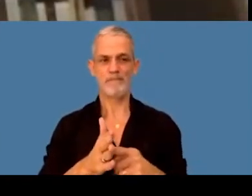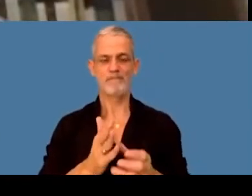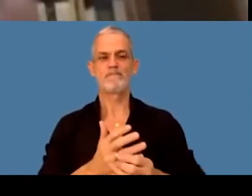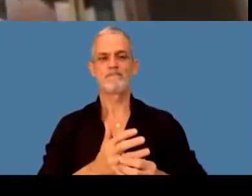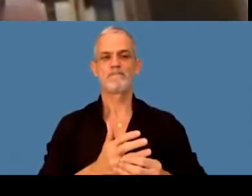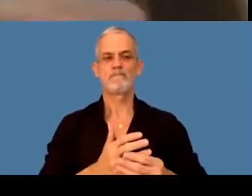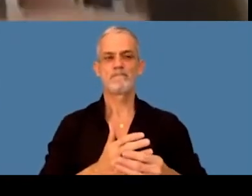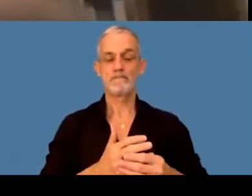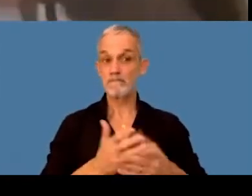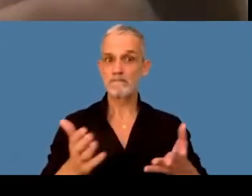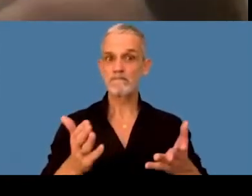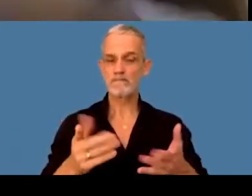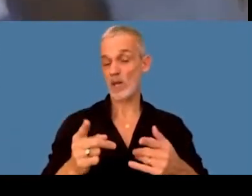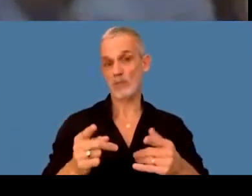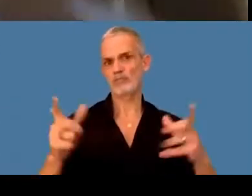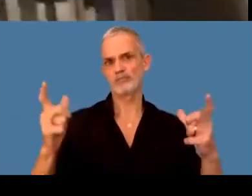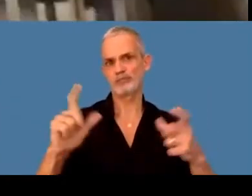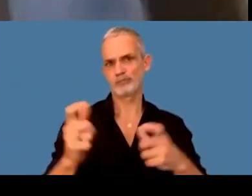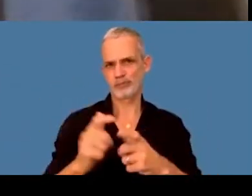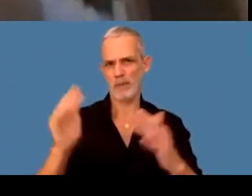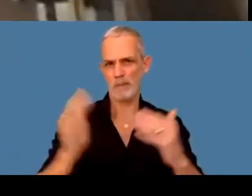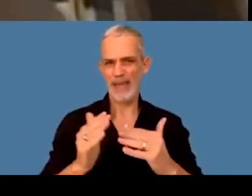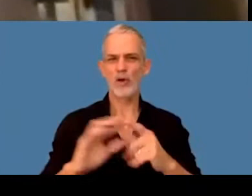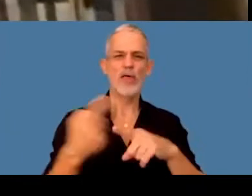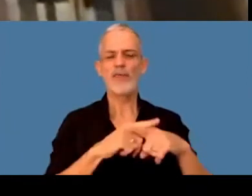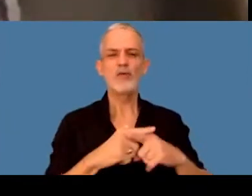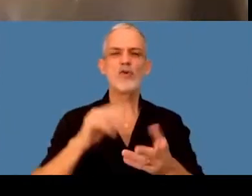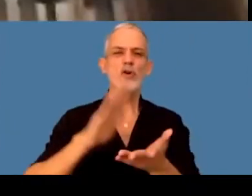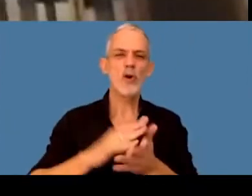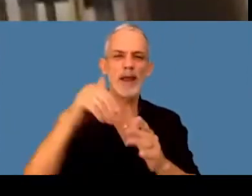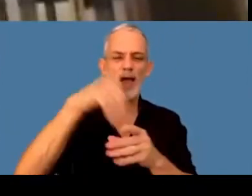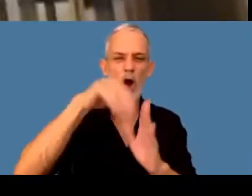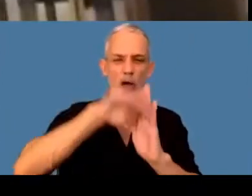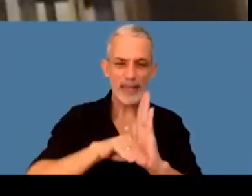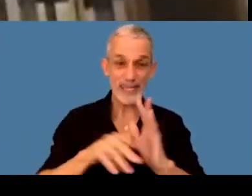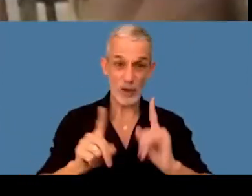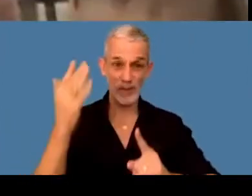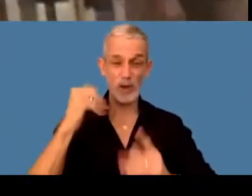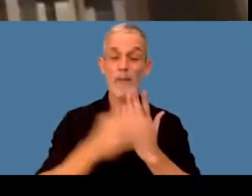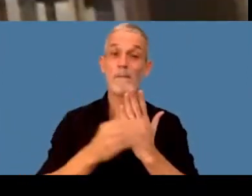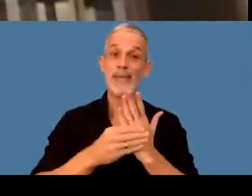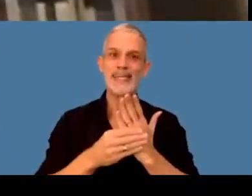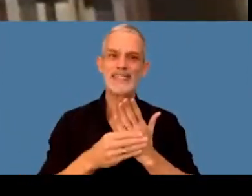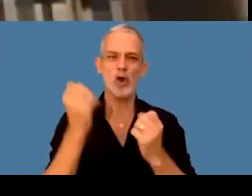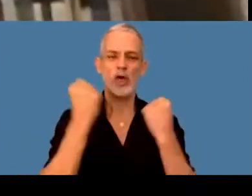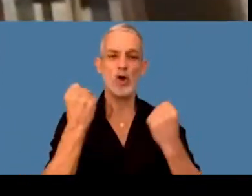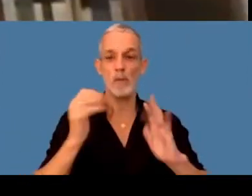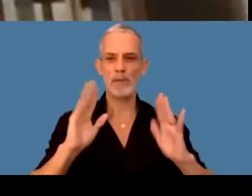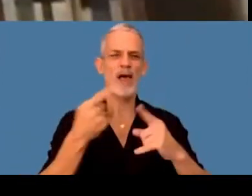¿No? Donde hay una retracción y la discusión de contenidos, como lo dijo un ministro de Hacienda, ahora en vez de